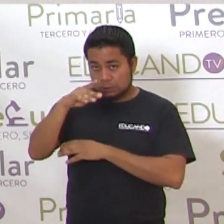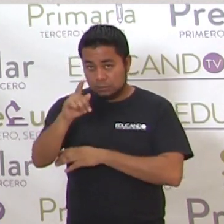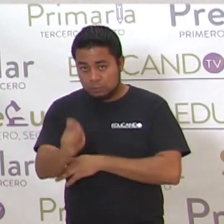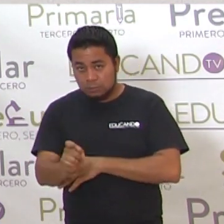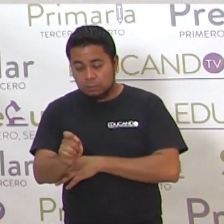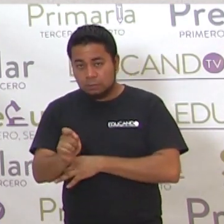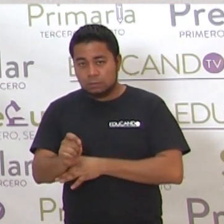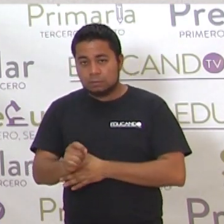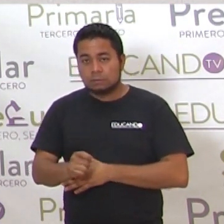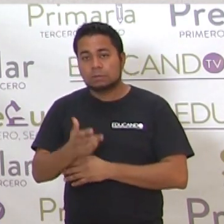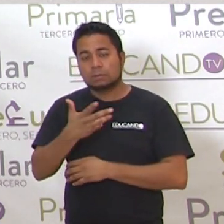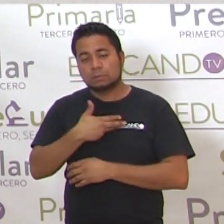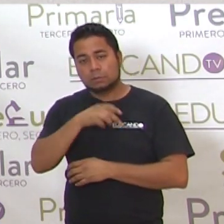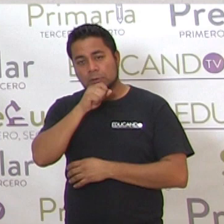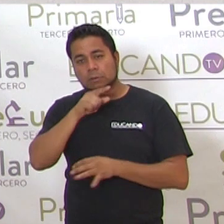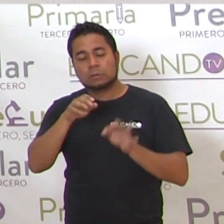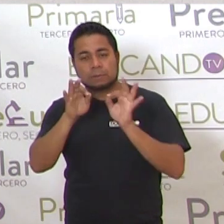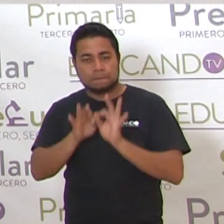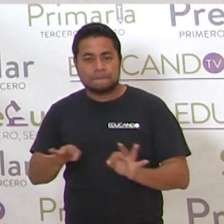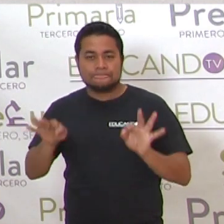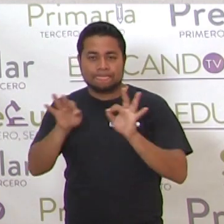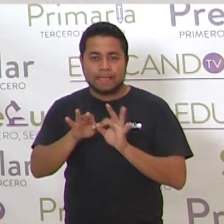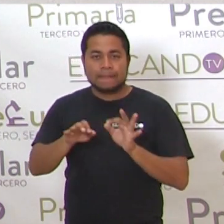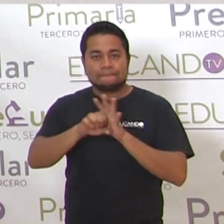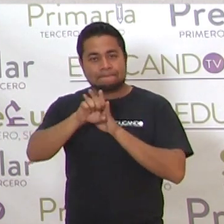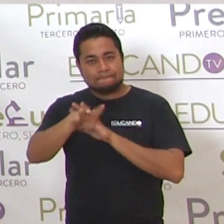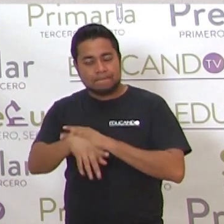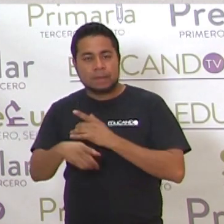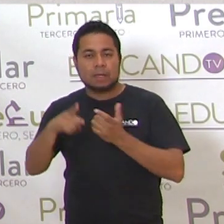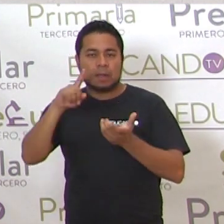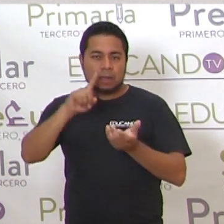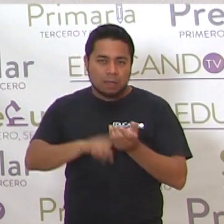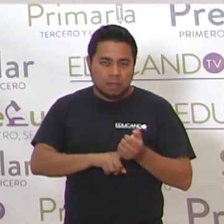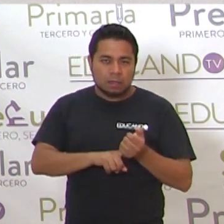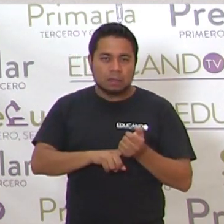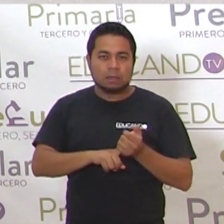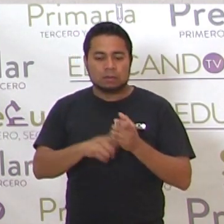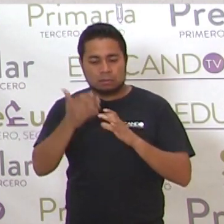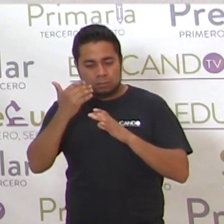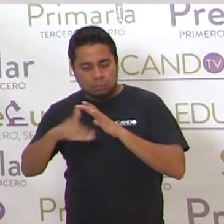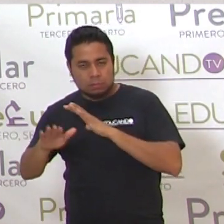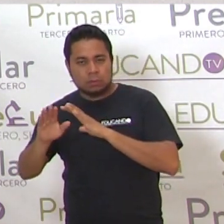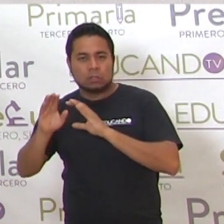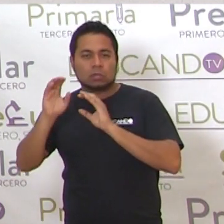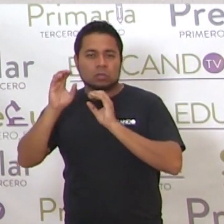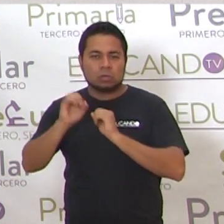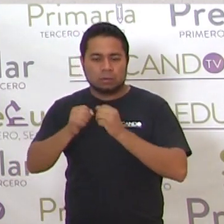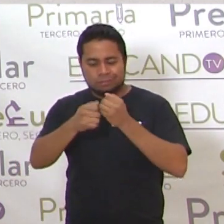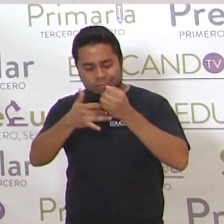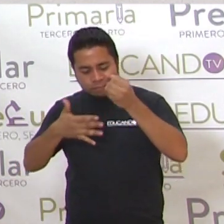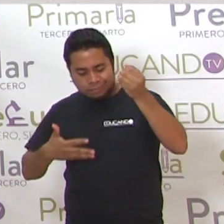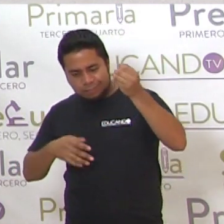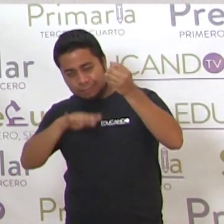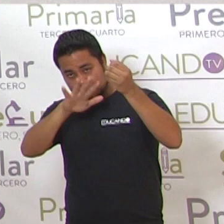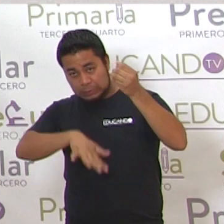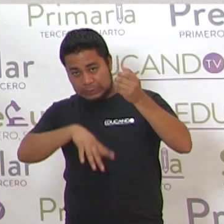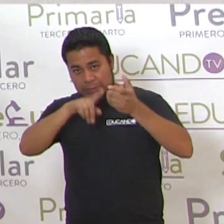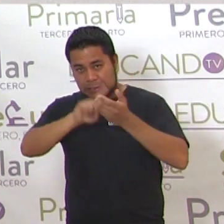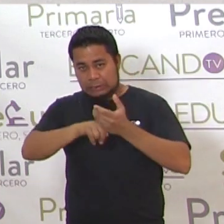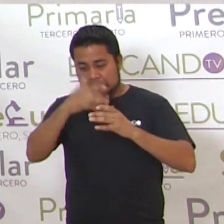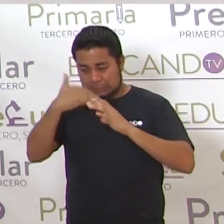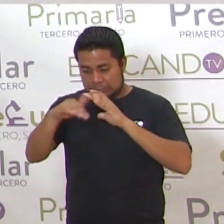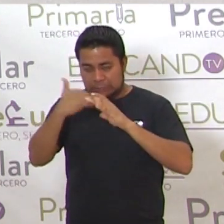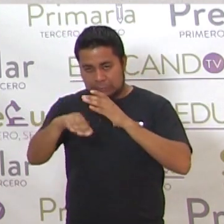es importante que en tu cuenta o en tu en tu ventana de poder escribir dichos correos